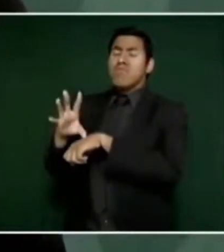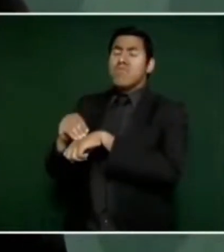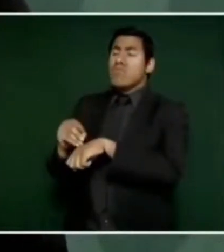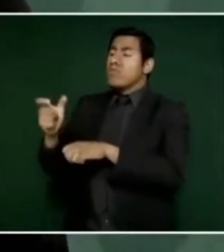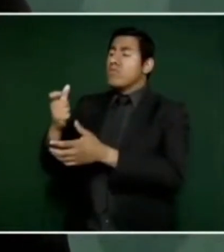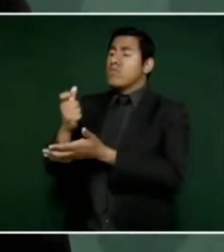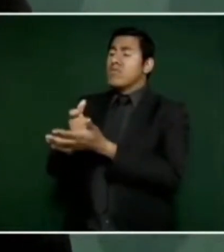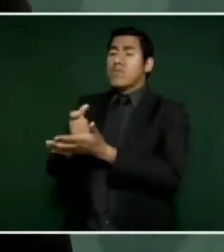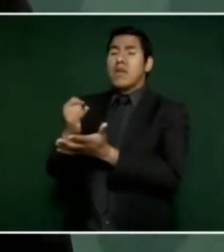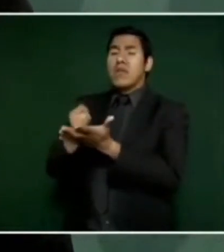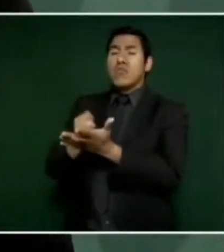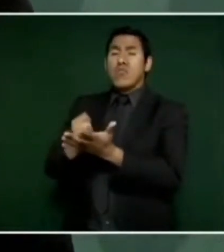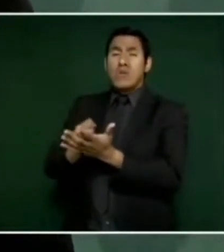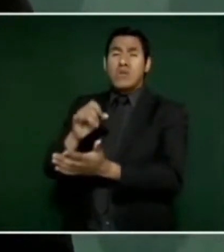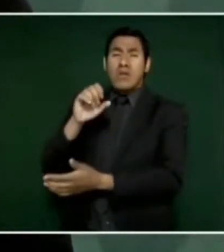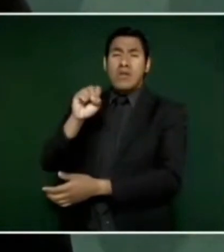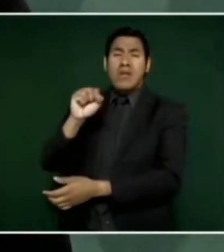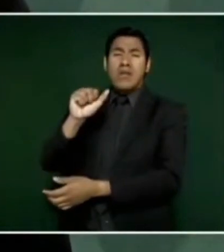millones.